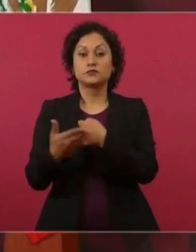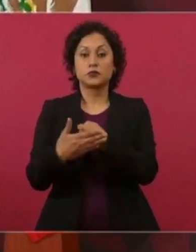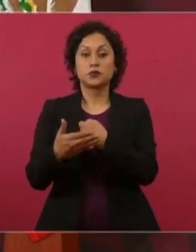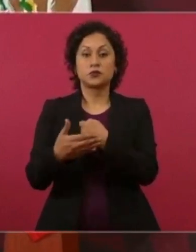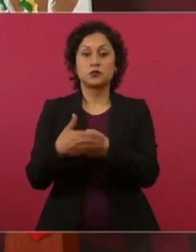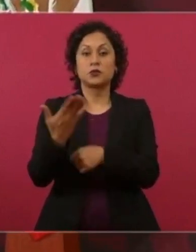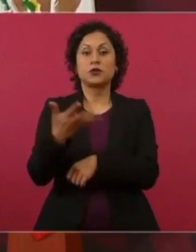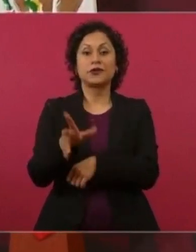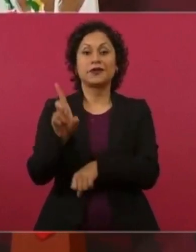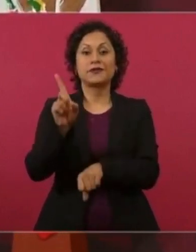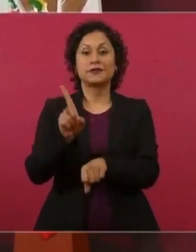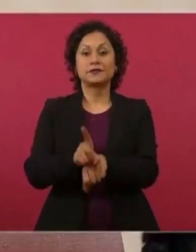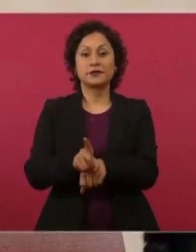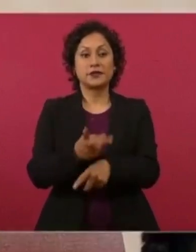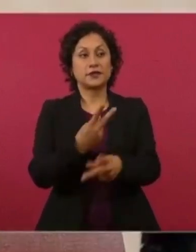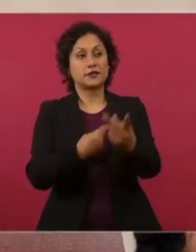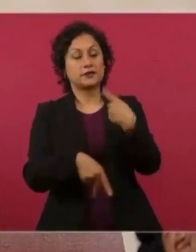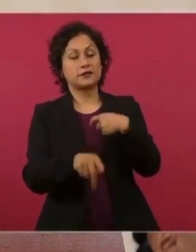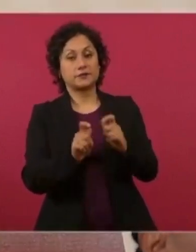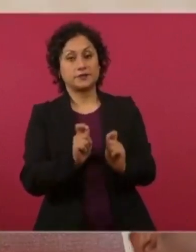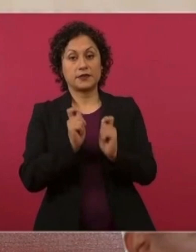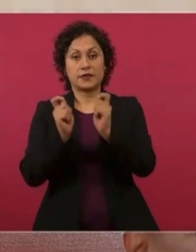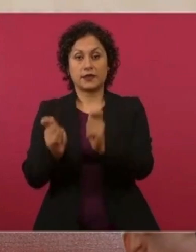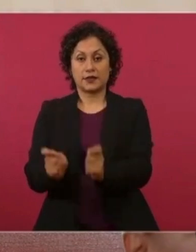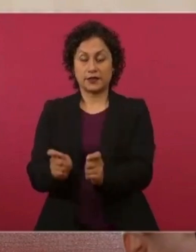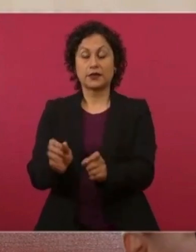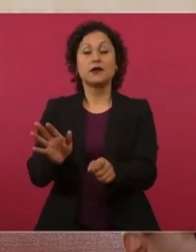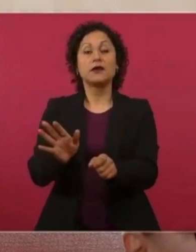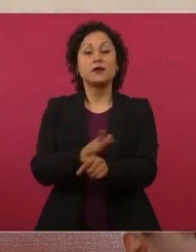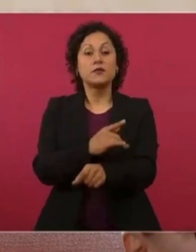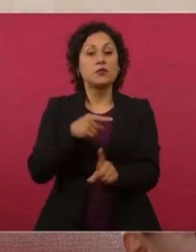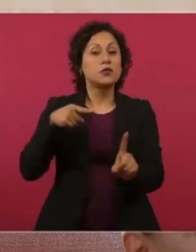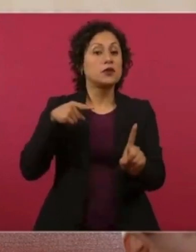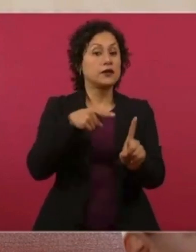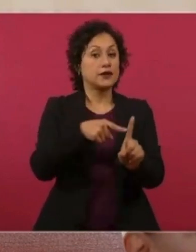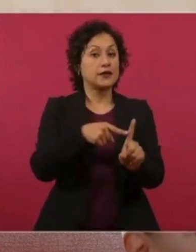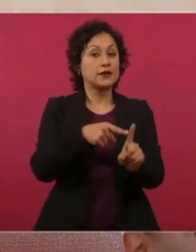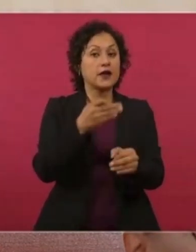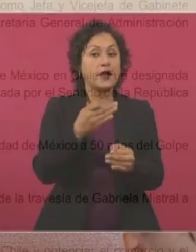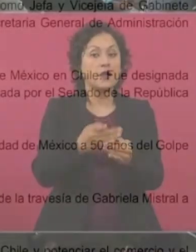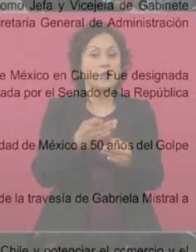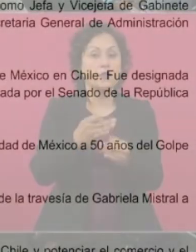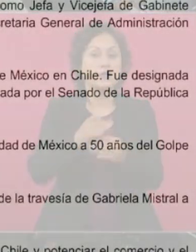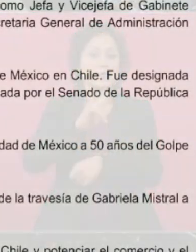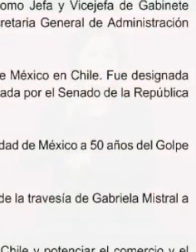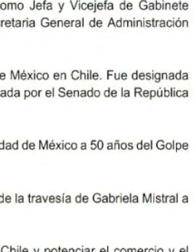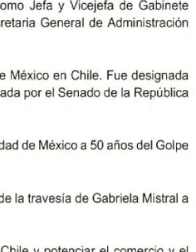porque está de embajadora de México en Chile.